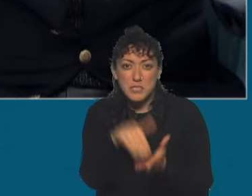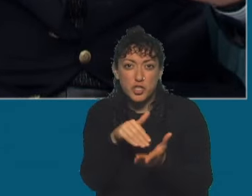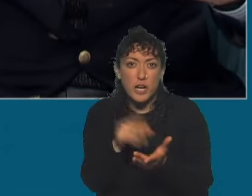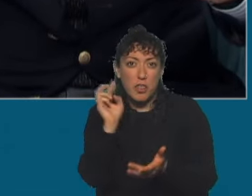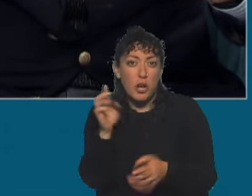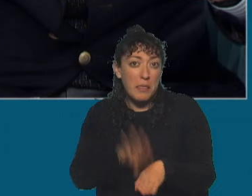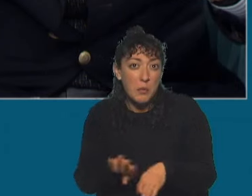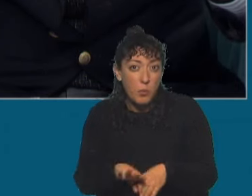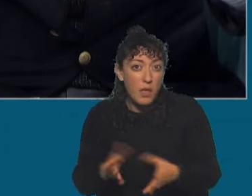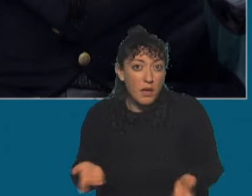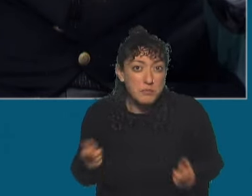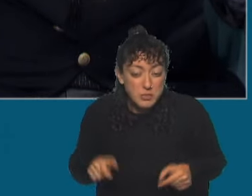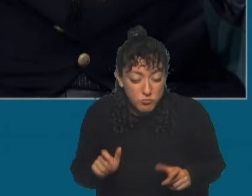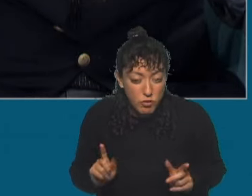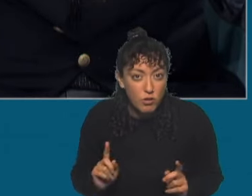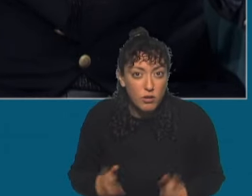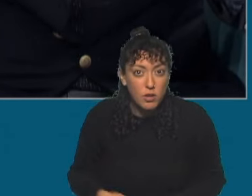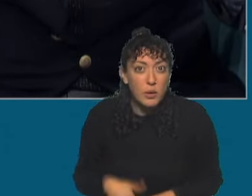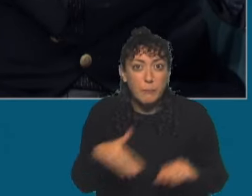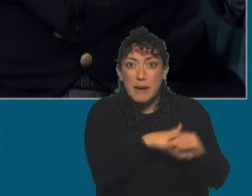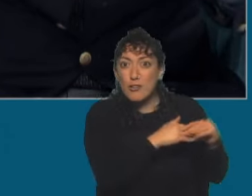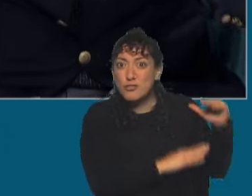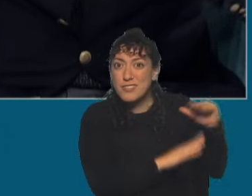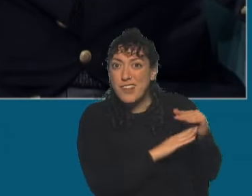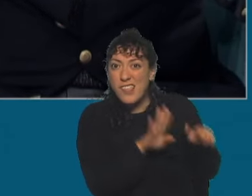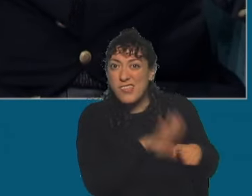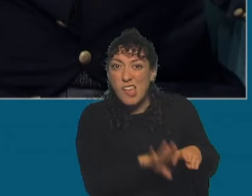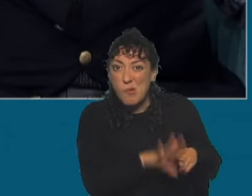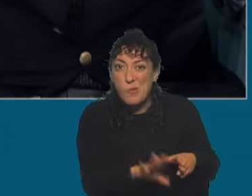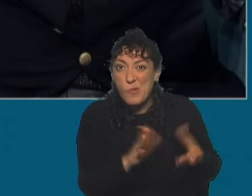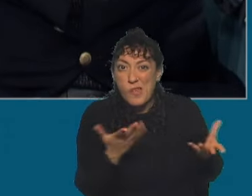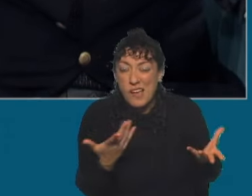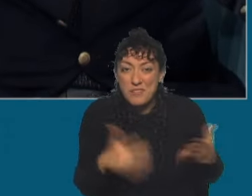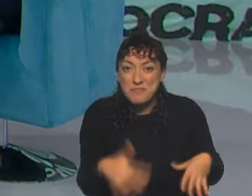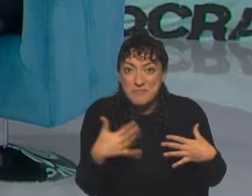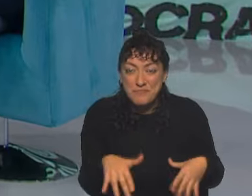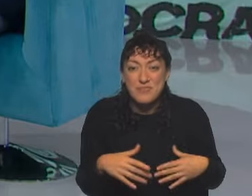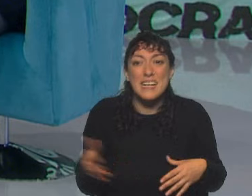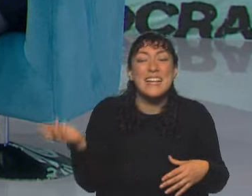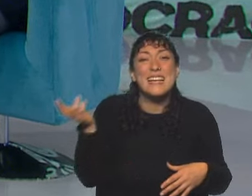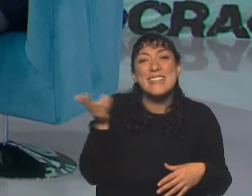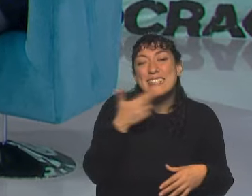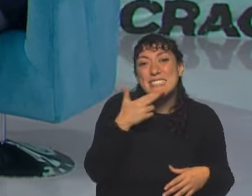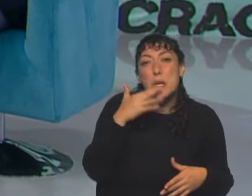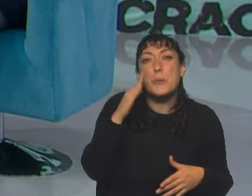de dólares, es imposible. Una deuda en el Banco Central descomunal del EDIC por